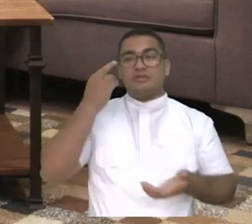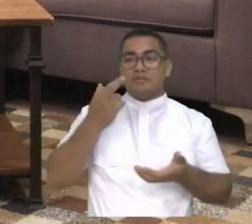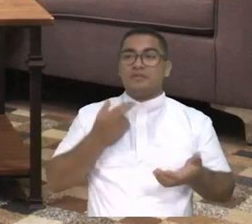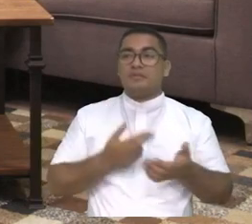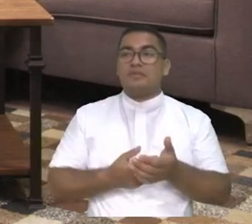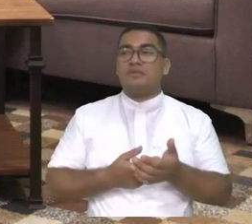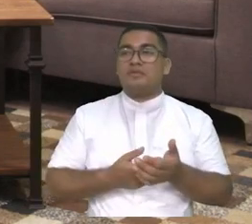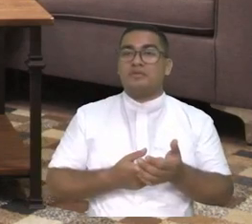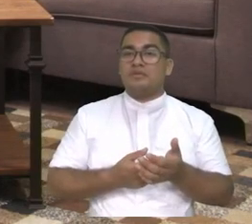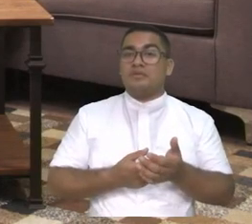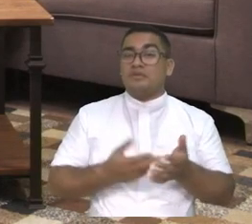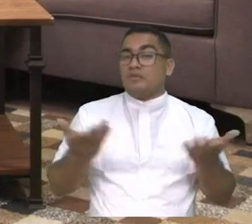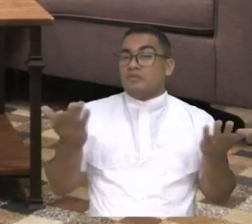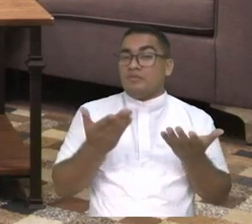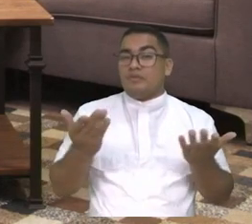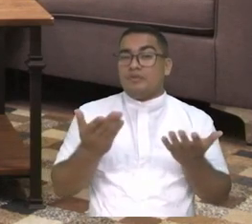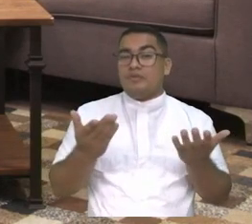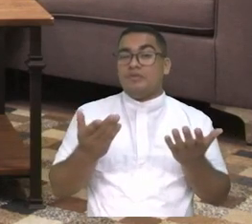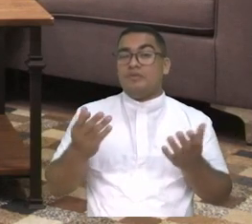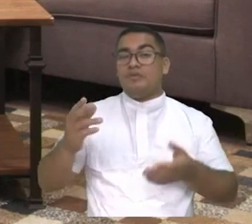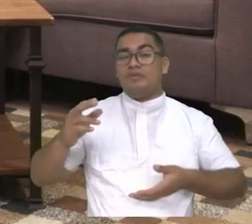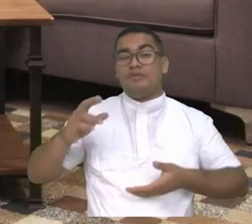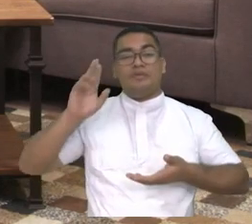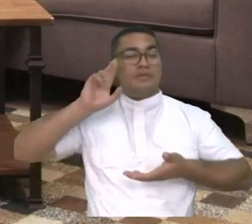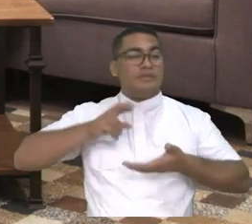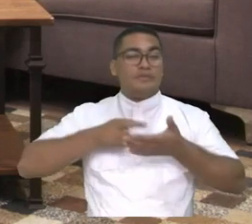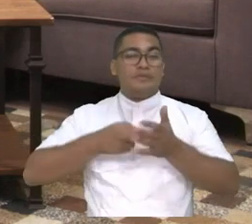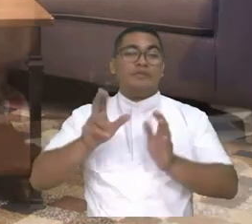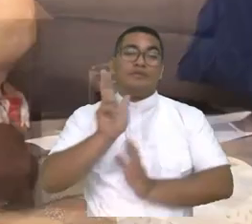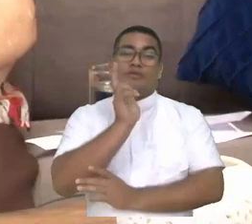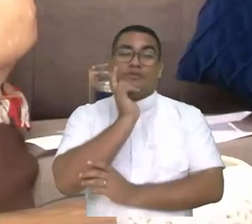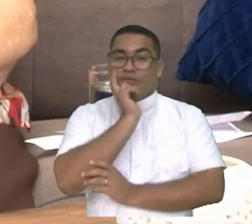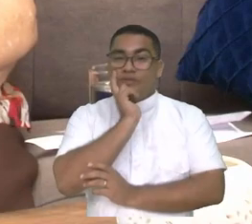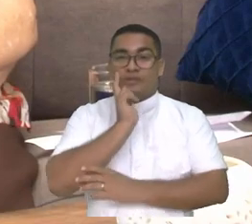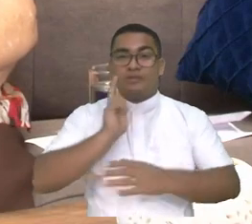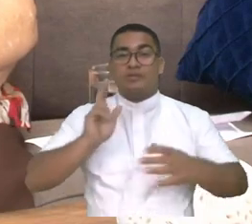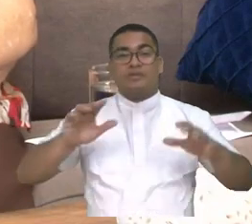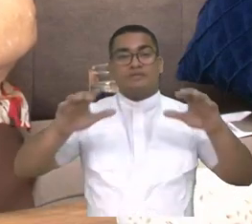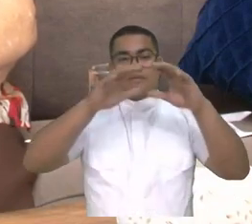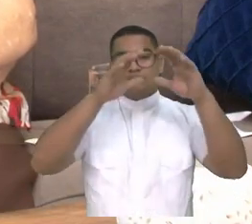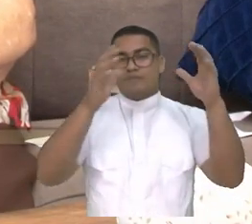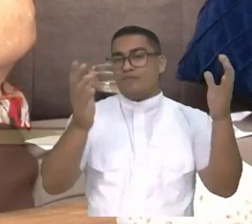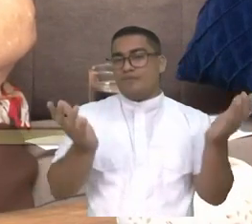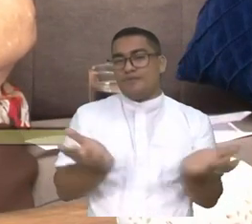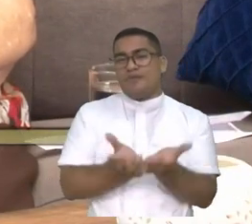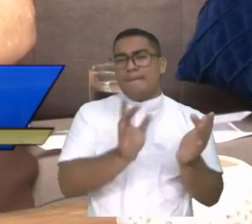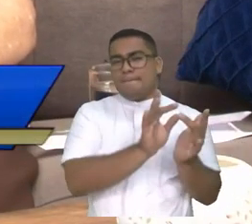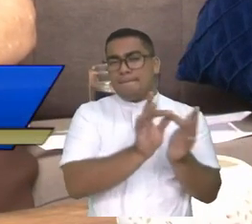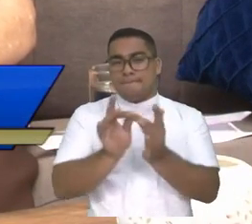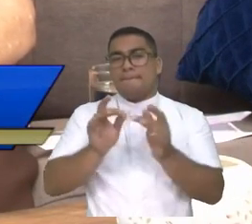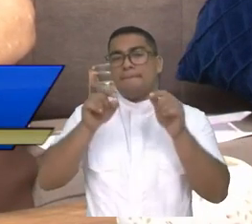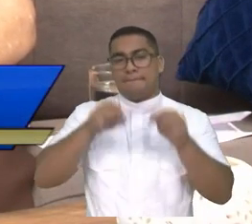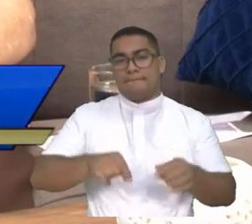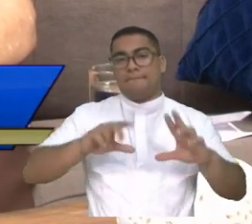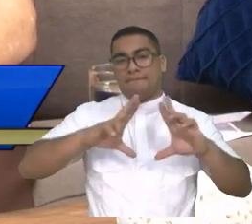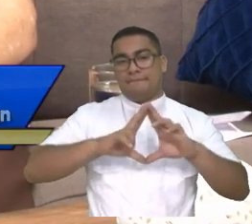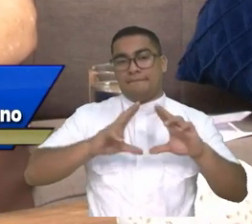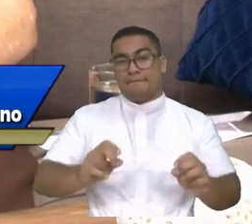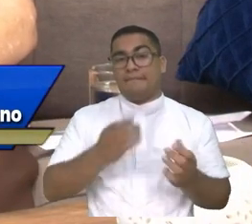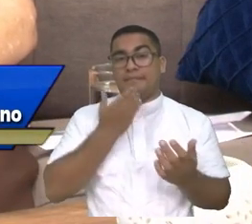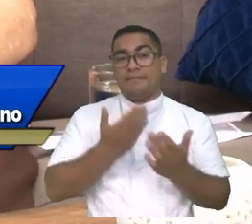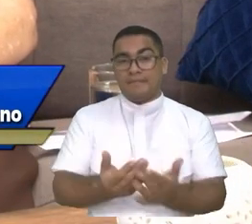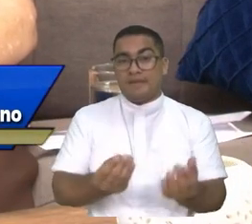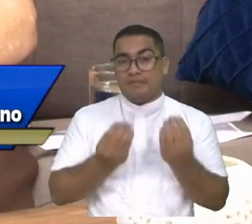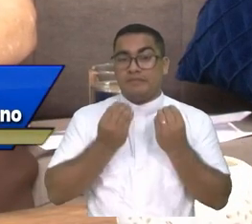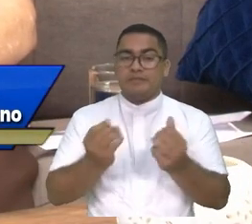nosotros un minuto la presencia de Rubén Darío en todo el mundo, especialmente en Nicaragua. Gracias